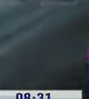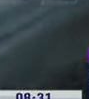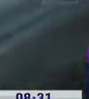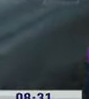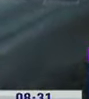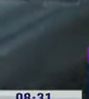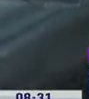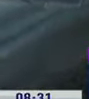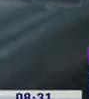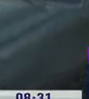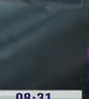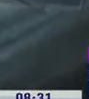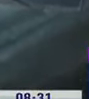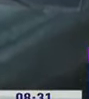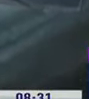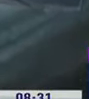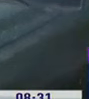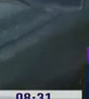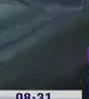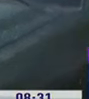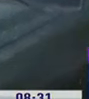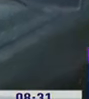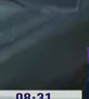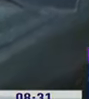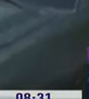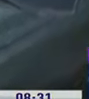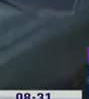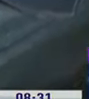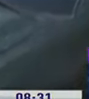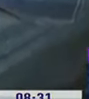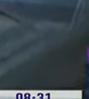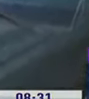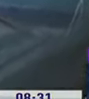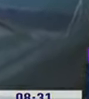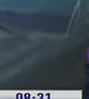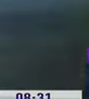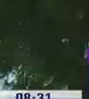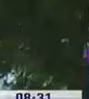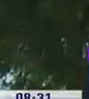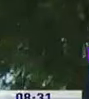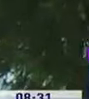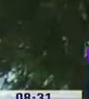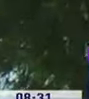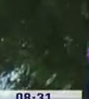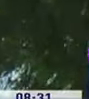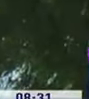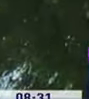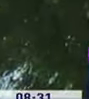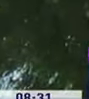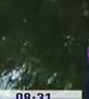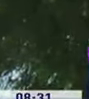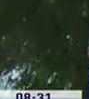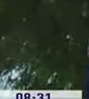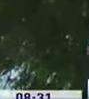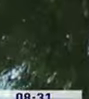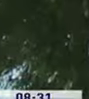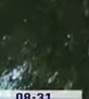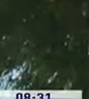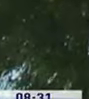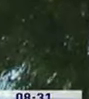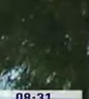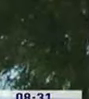media curva. Oh, no. Así es mi jefe, gracias. Me han salido a gustar las curvas de usted. Vecinito, vecinita, estacione su vehículo en